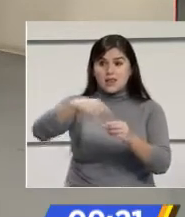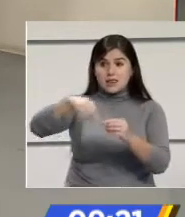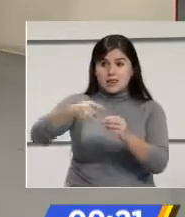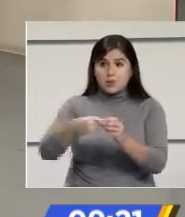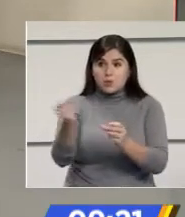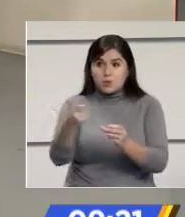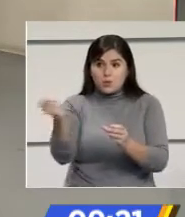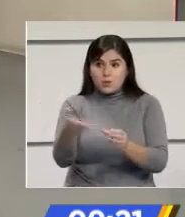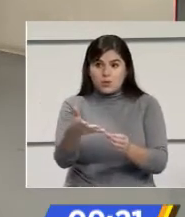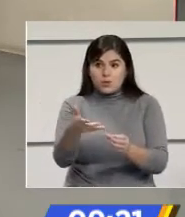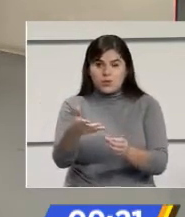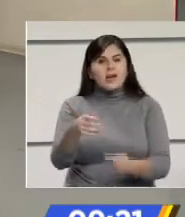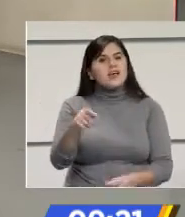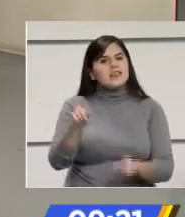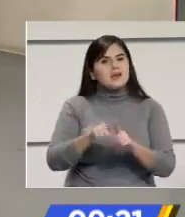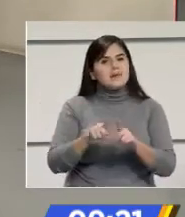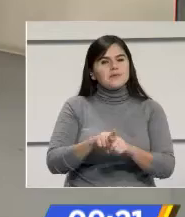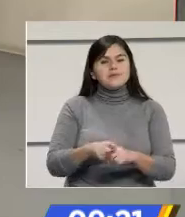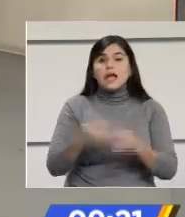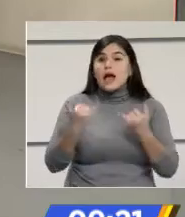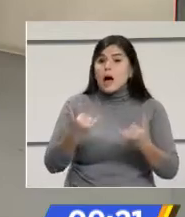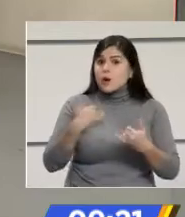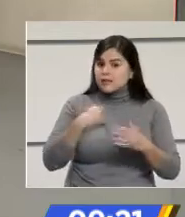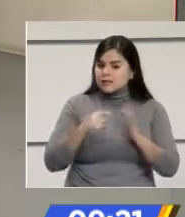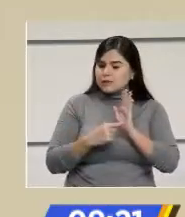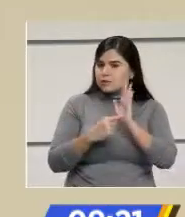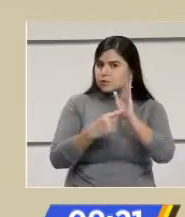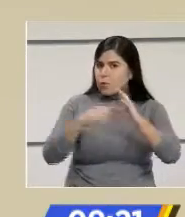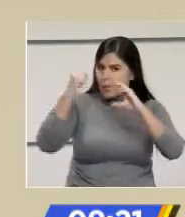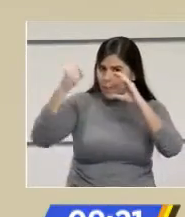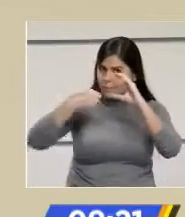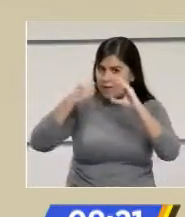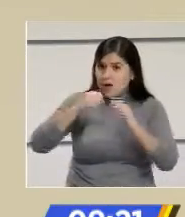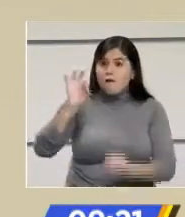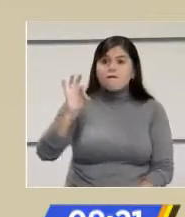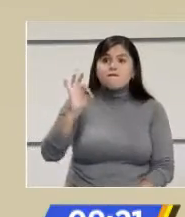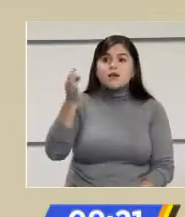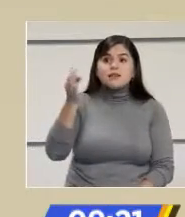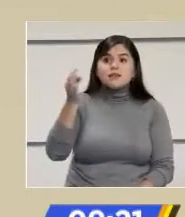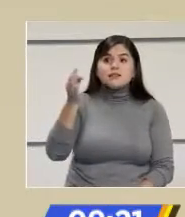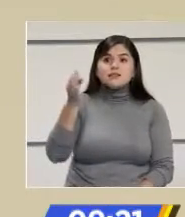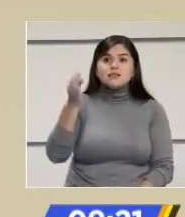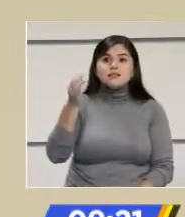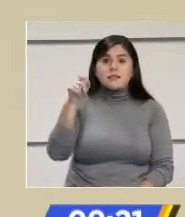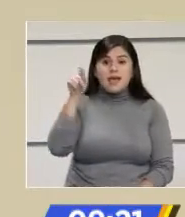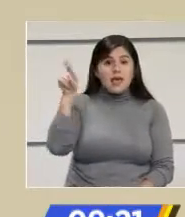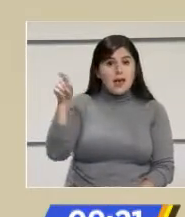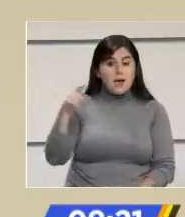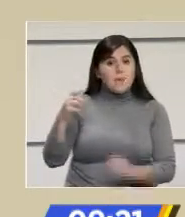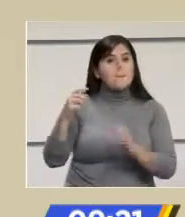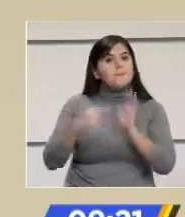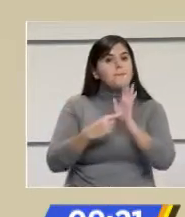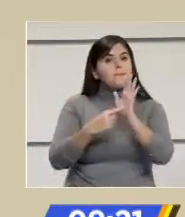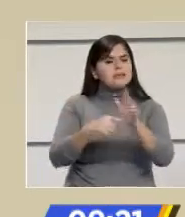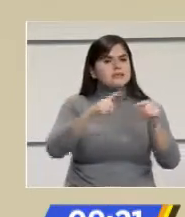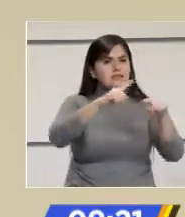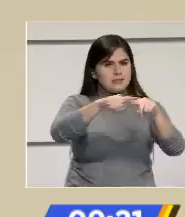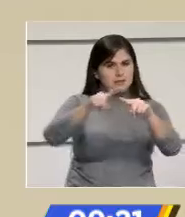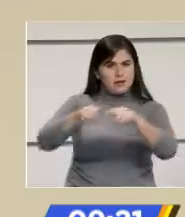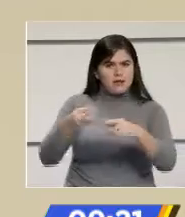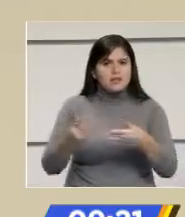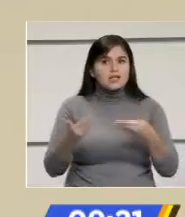también una cápsula, Gabriel. La de francés, sí. Tenemos una cápsula de francés. Donde nos van a presentar diferentes